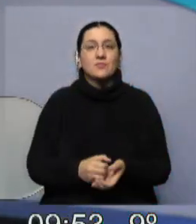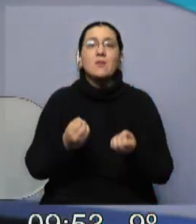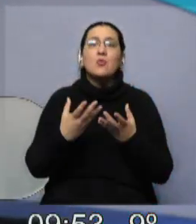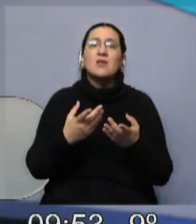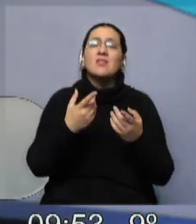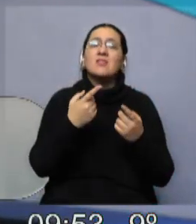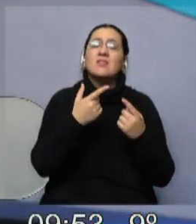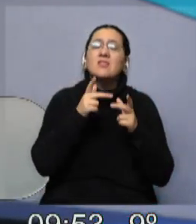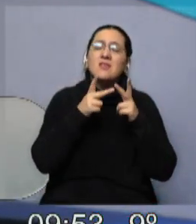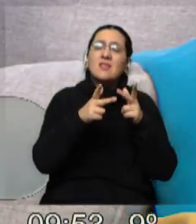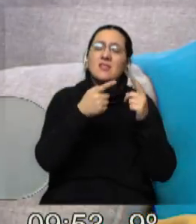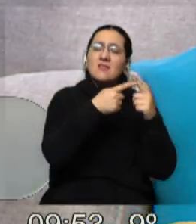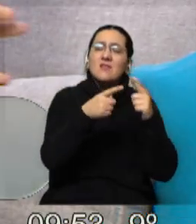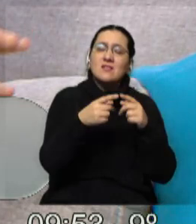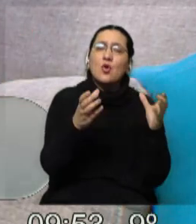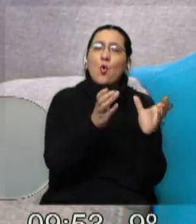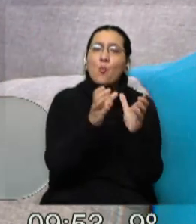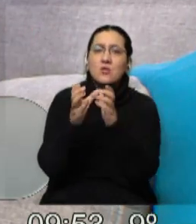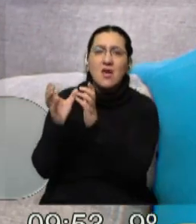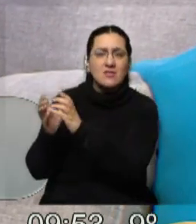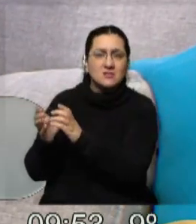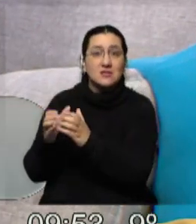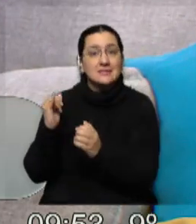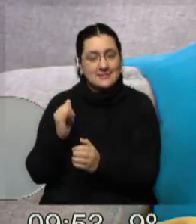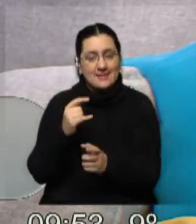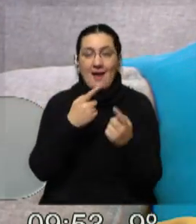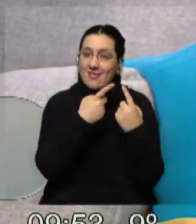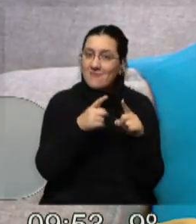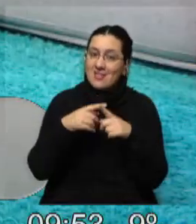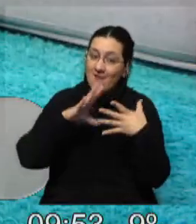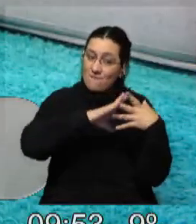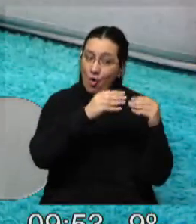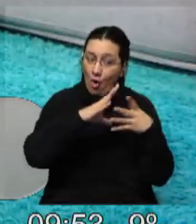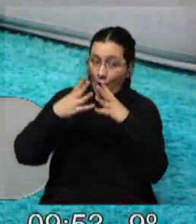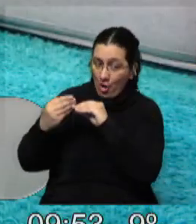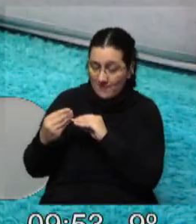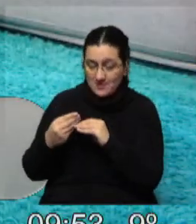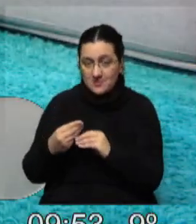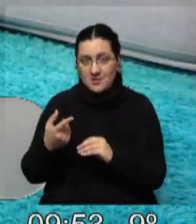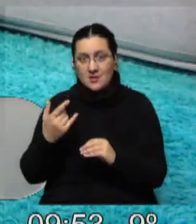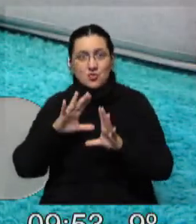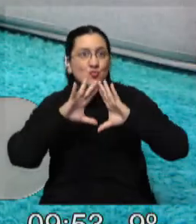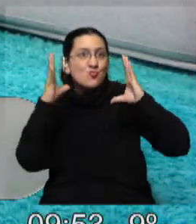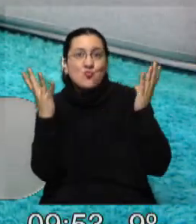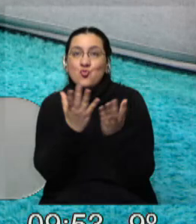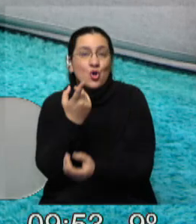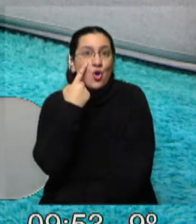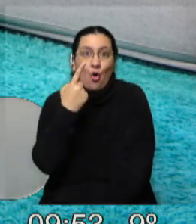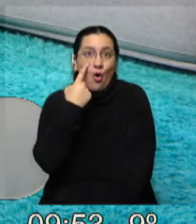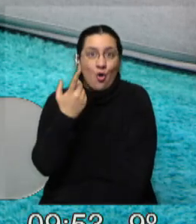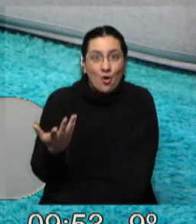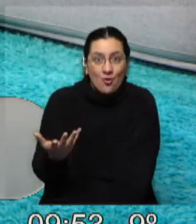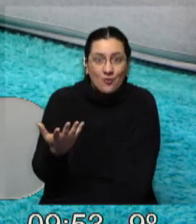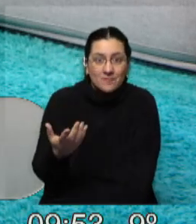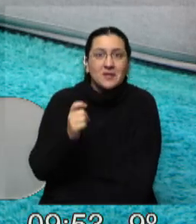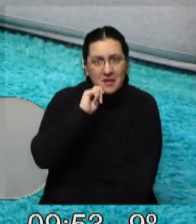distintas comunidades? Porque hay comunidades... Hay como distintos... Sí, hay distintas formatos. Ay, es todo un mundo que no conozco. Sí, es todo un mundo.